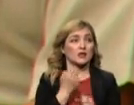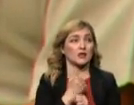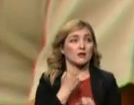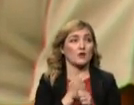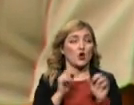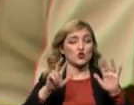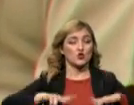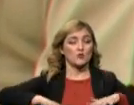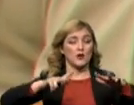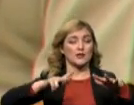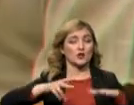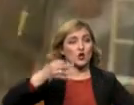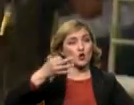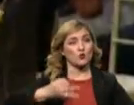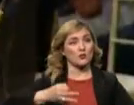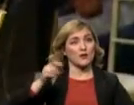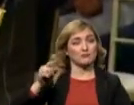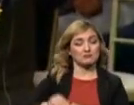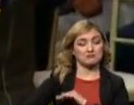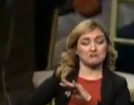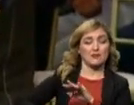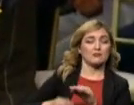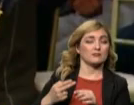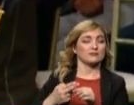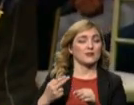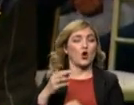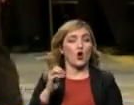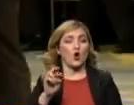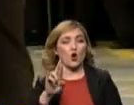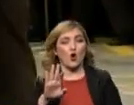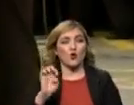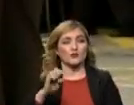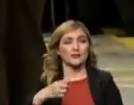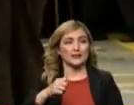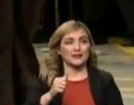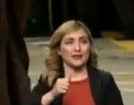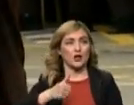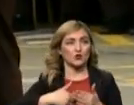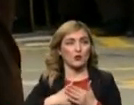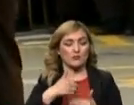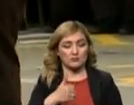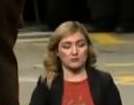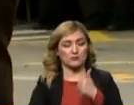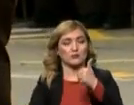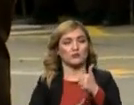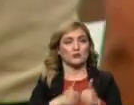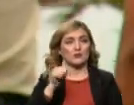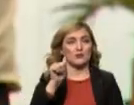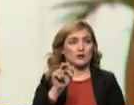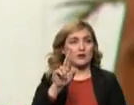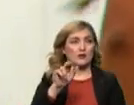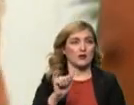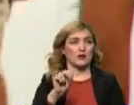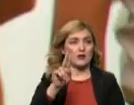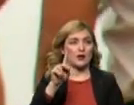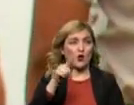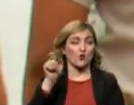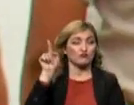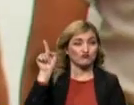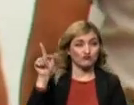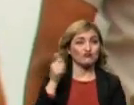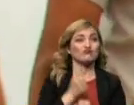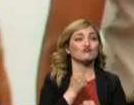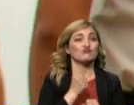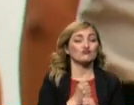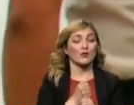por 8 meses cumplió el comandante saliente de la zona 8, Ramiro Ortega, y dio paso al sucesor Víctor Arauz. Arauz, que se